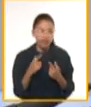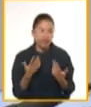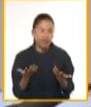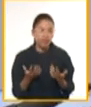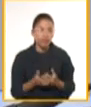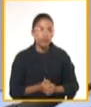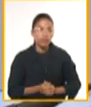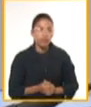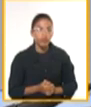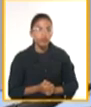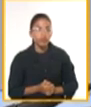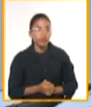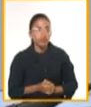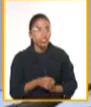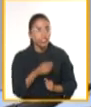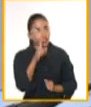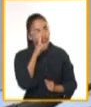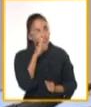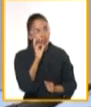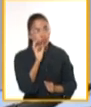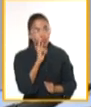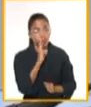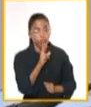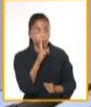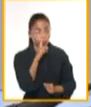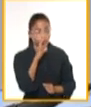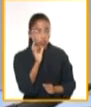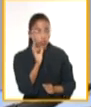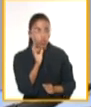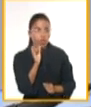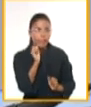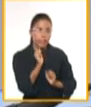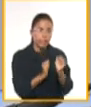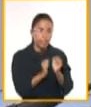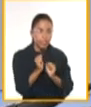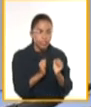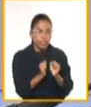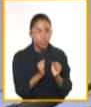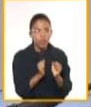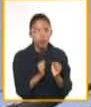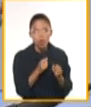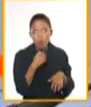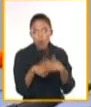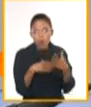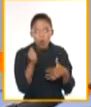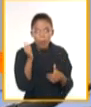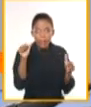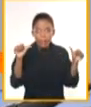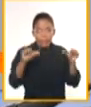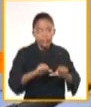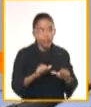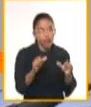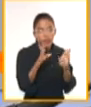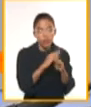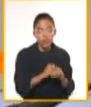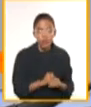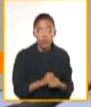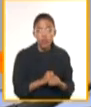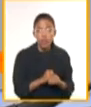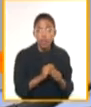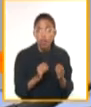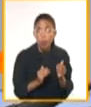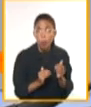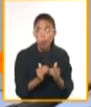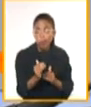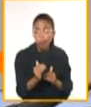equipo no provoca más nada, incluso ya horas después la brigada desconectó el equipo, lo